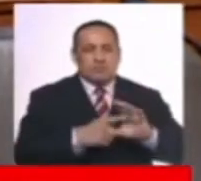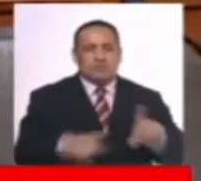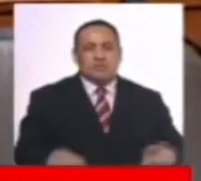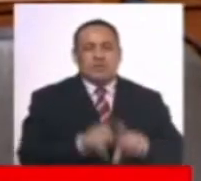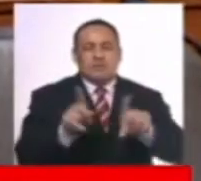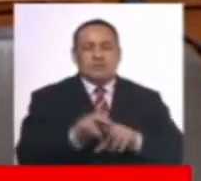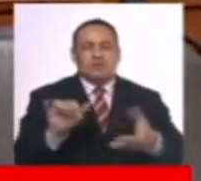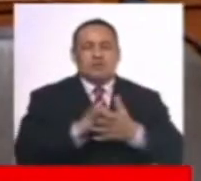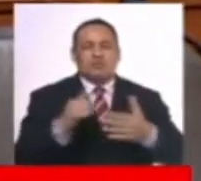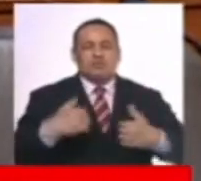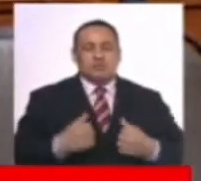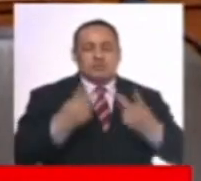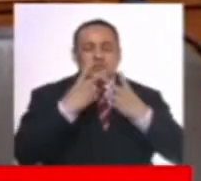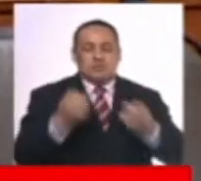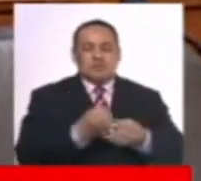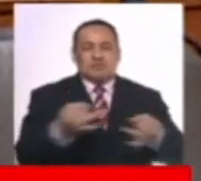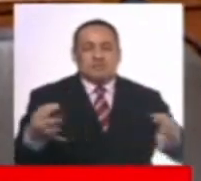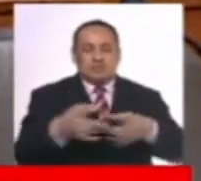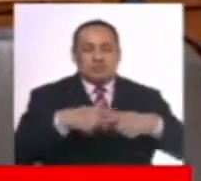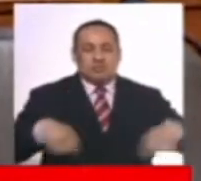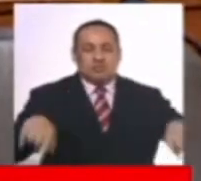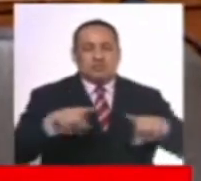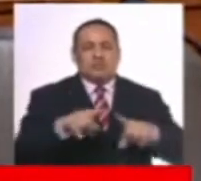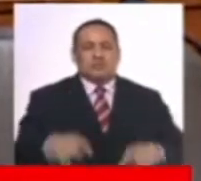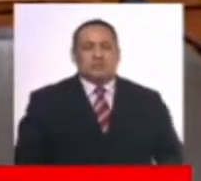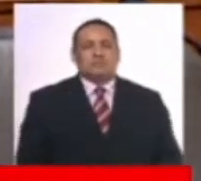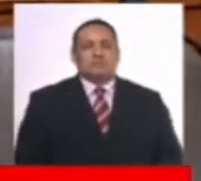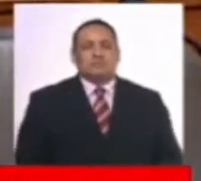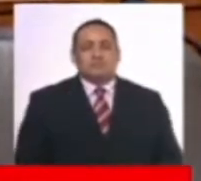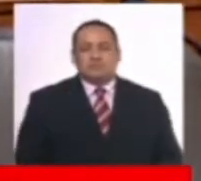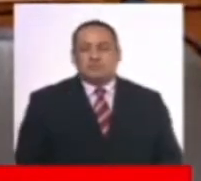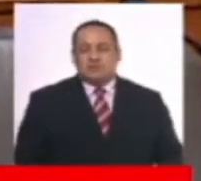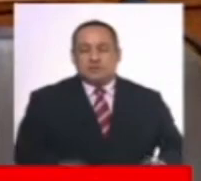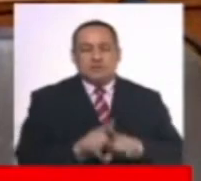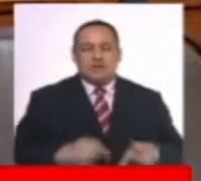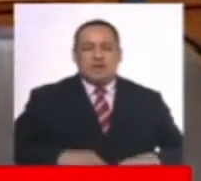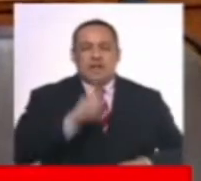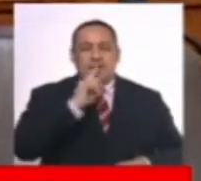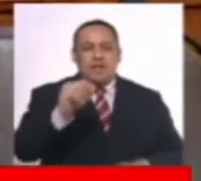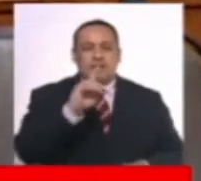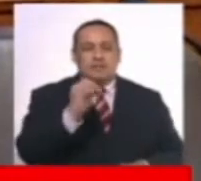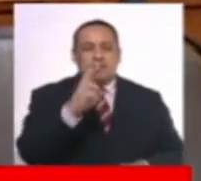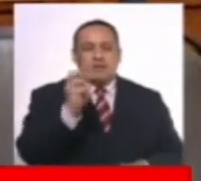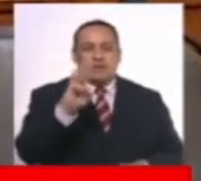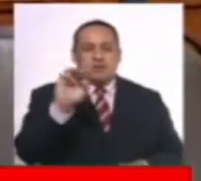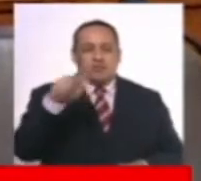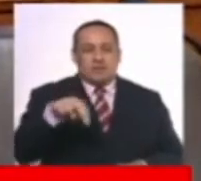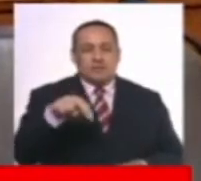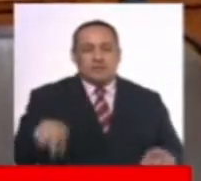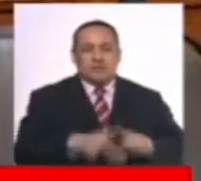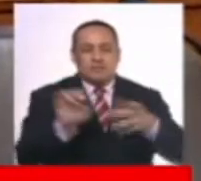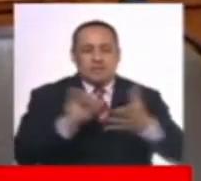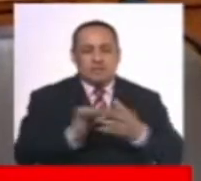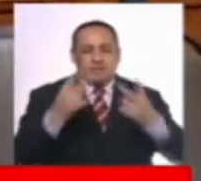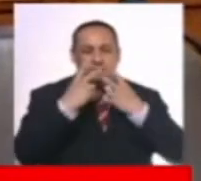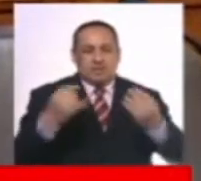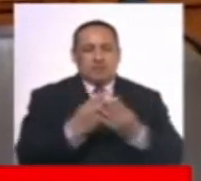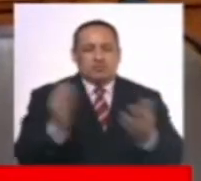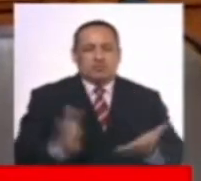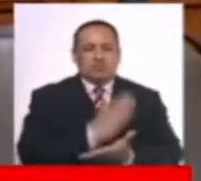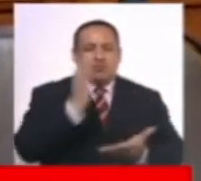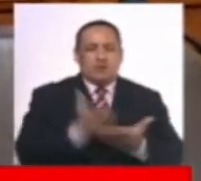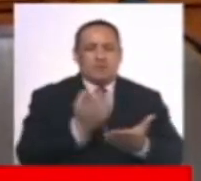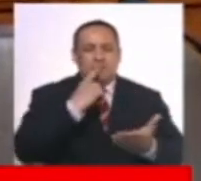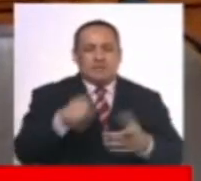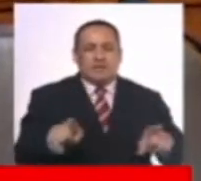como las tienen varios de ustedes. Calla, Darwin. Aquí hay cómplices de corrupción de